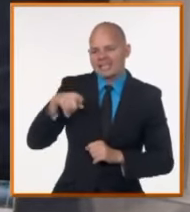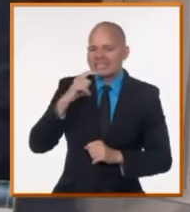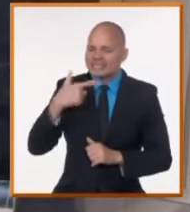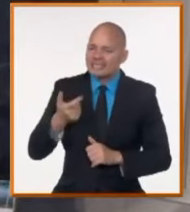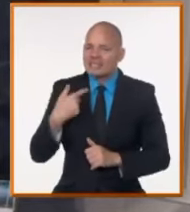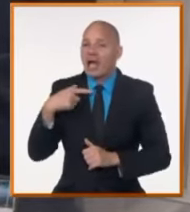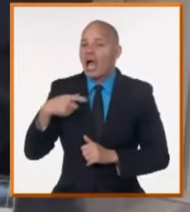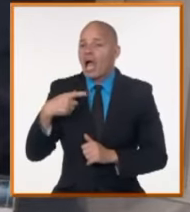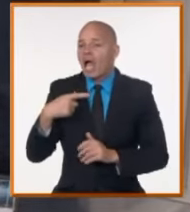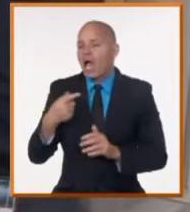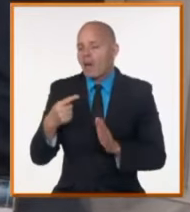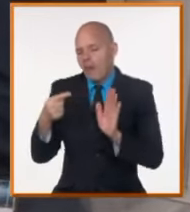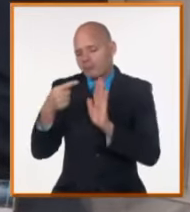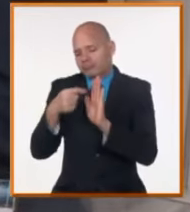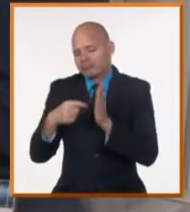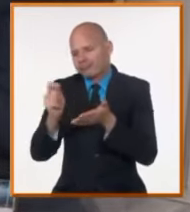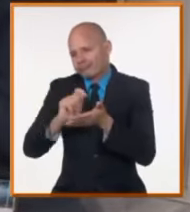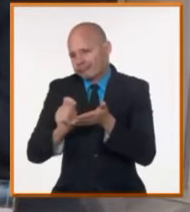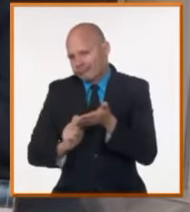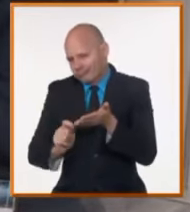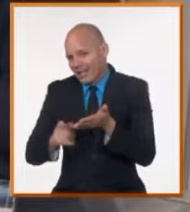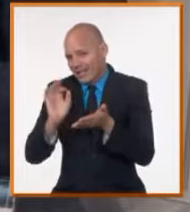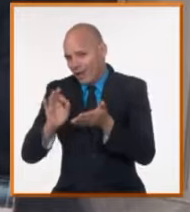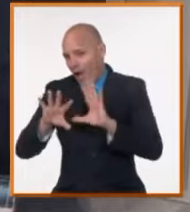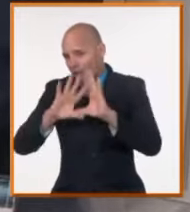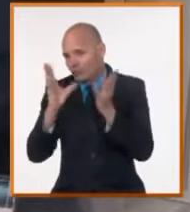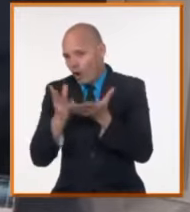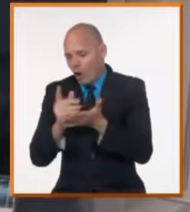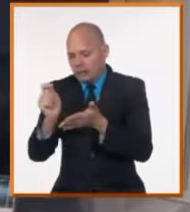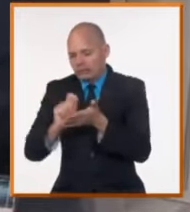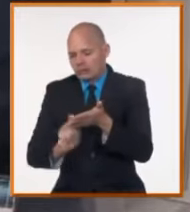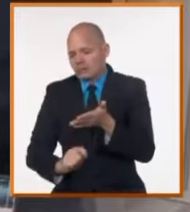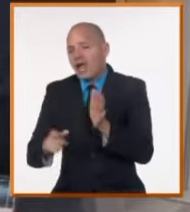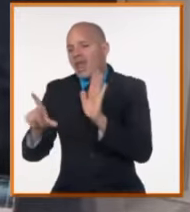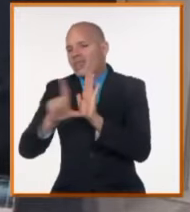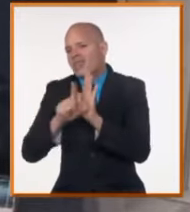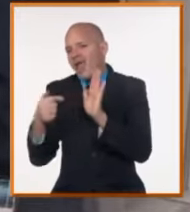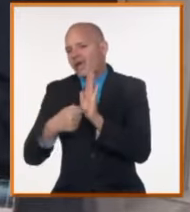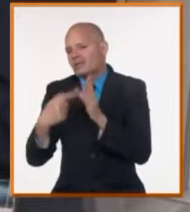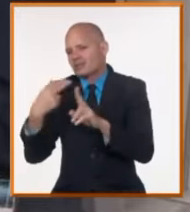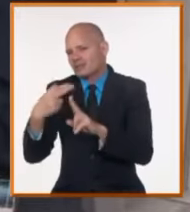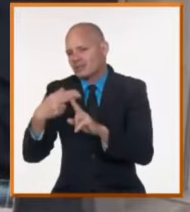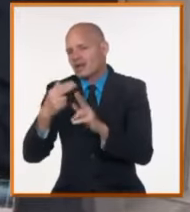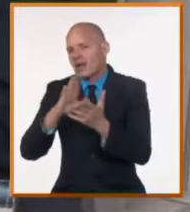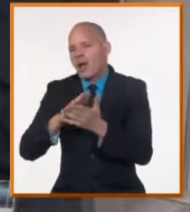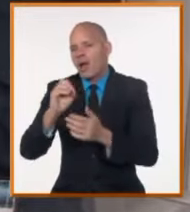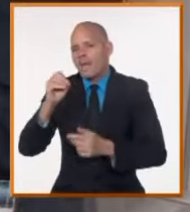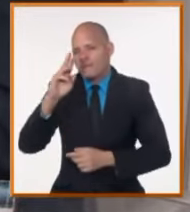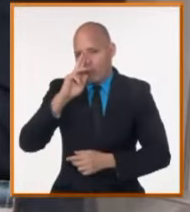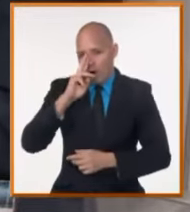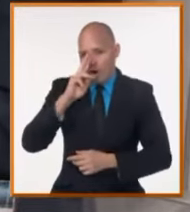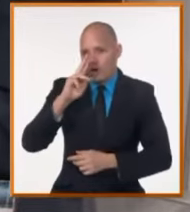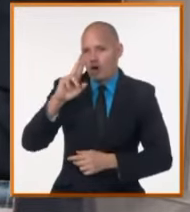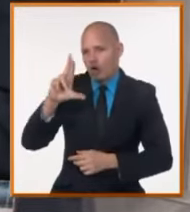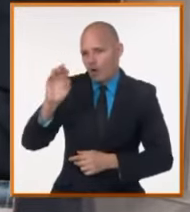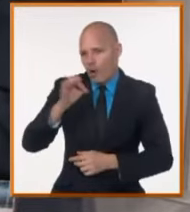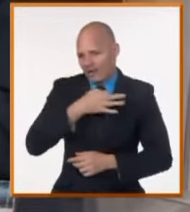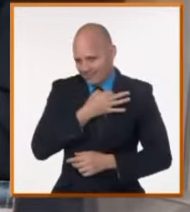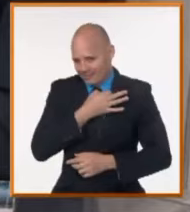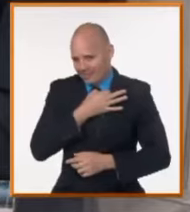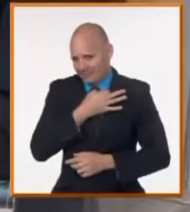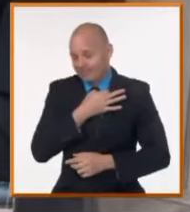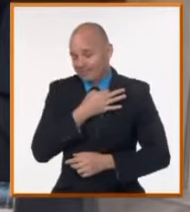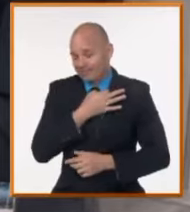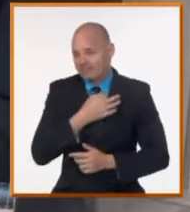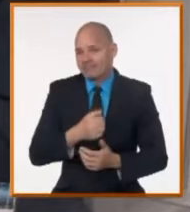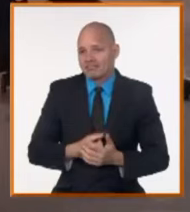madura, y el que escribió la doctrina Monroe, aunque la declaración la hace Monroe, el que le escribe es precisamente John Quincy Adams. Ese